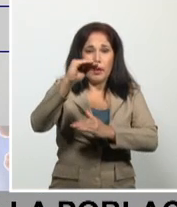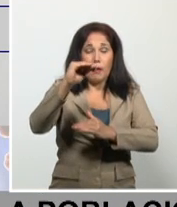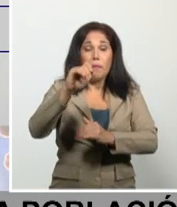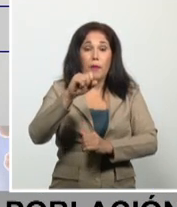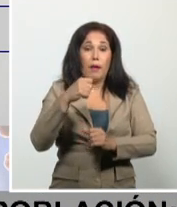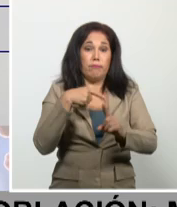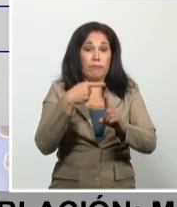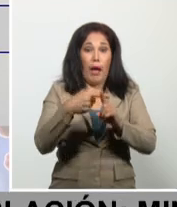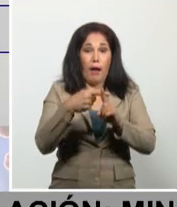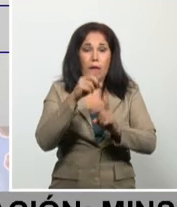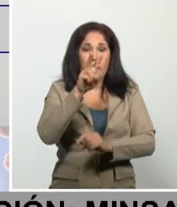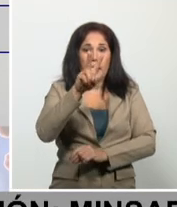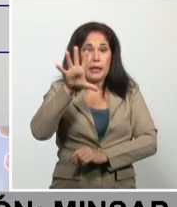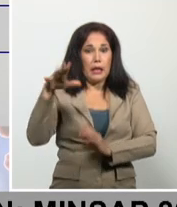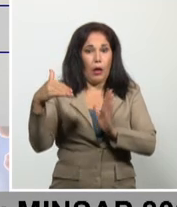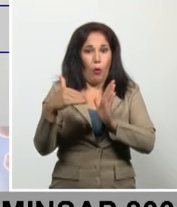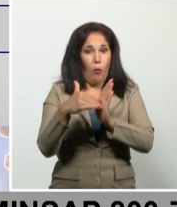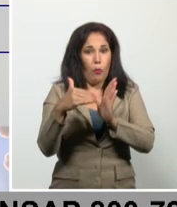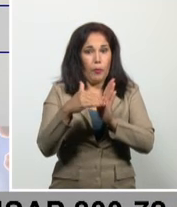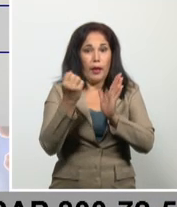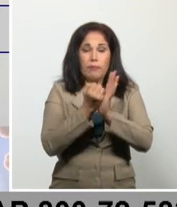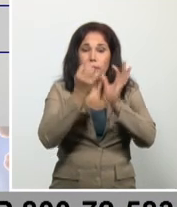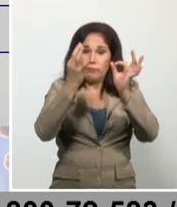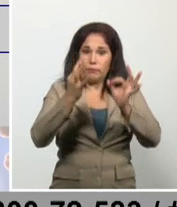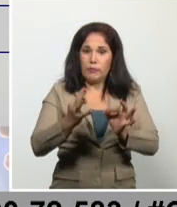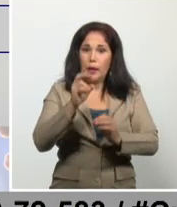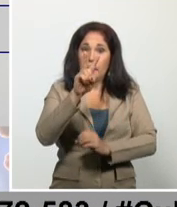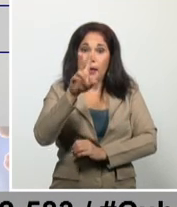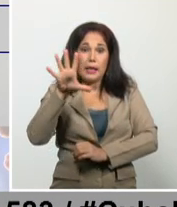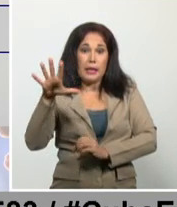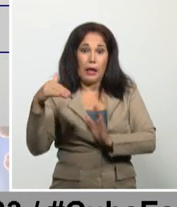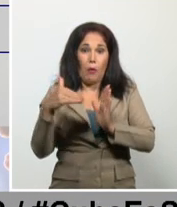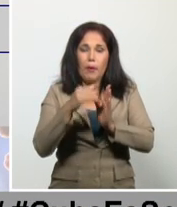se supera los 25.000, el dato exacto,